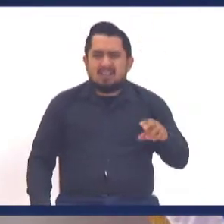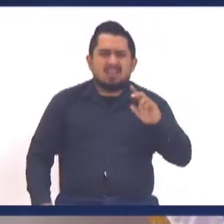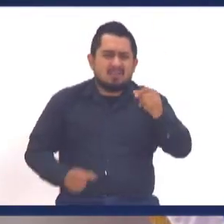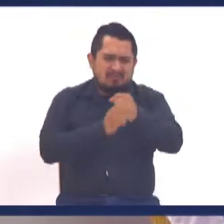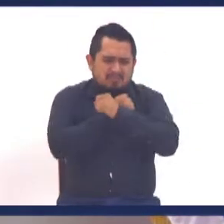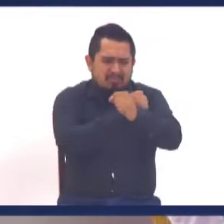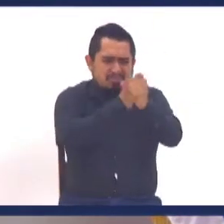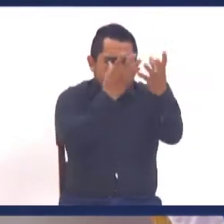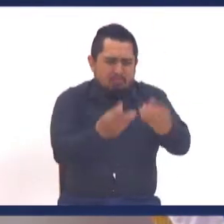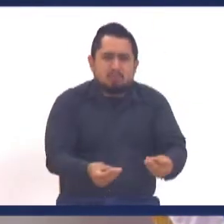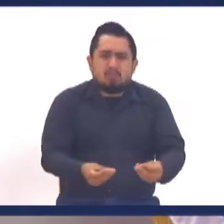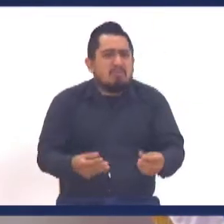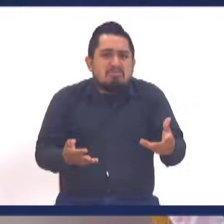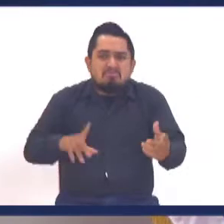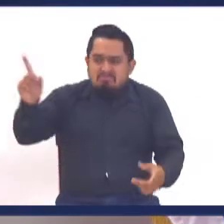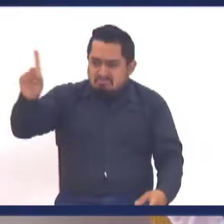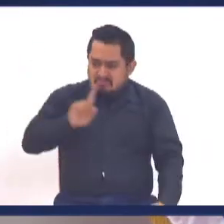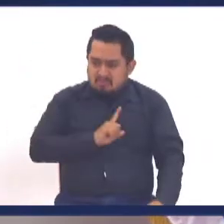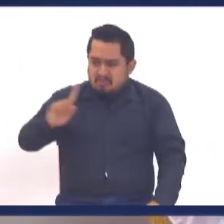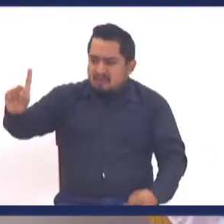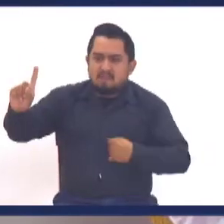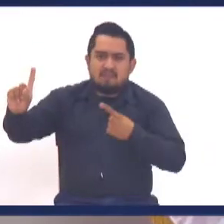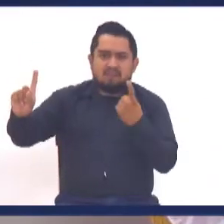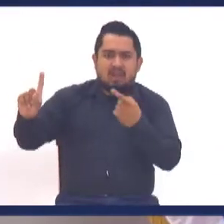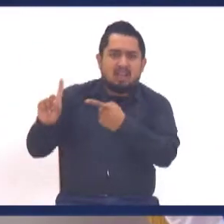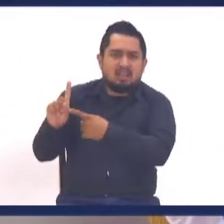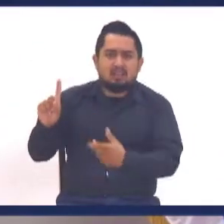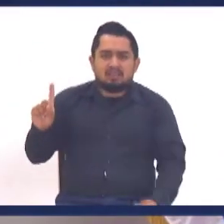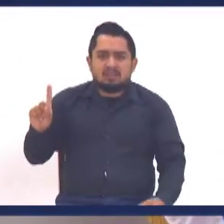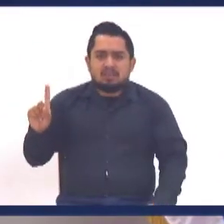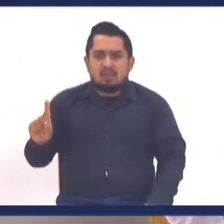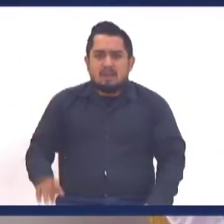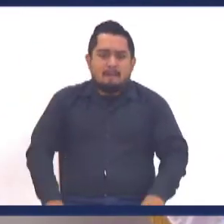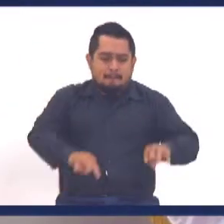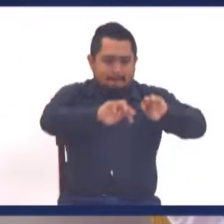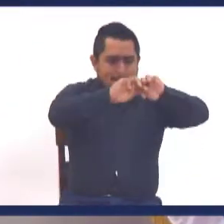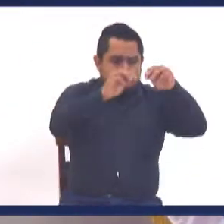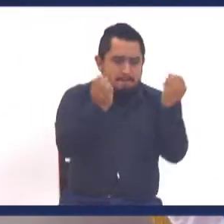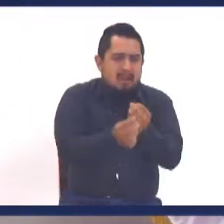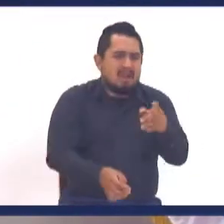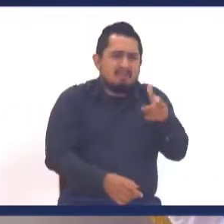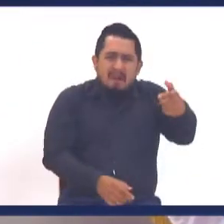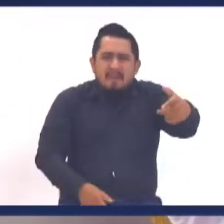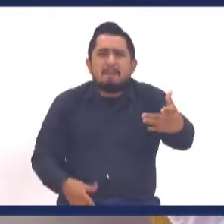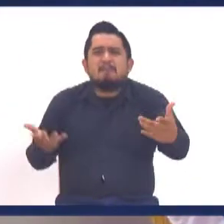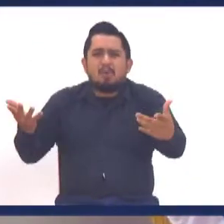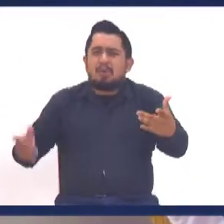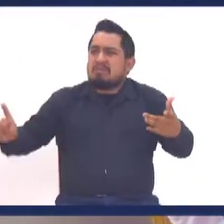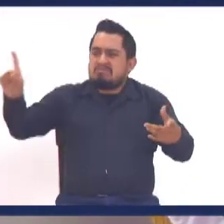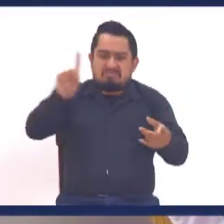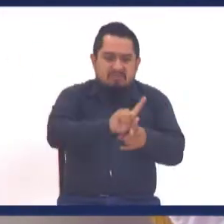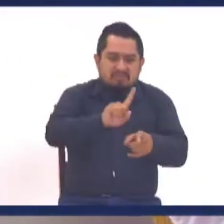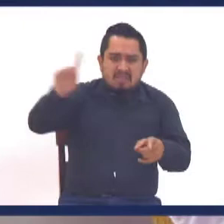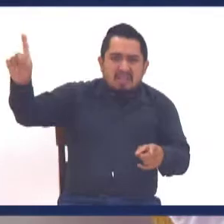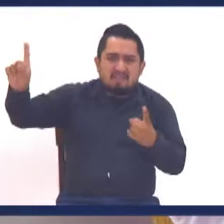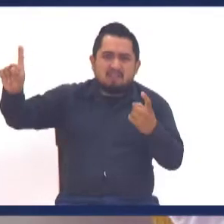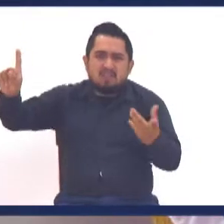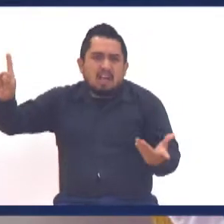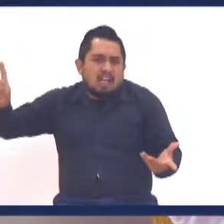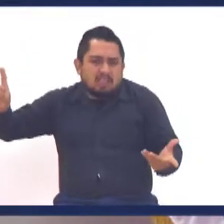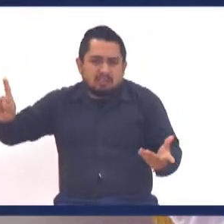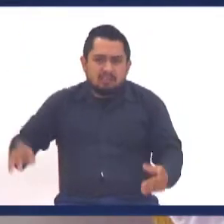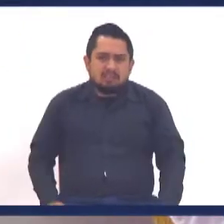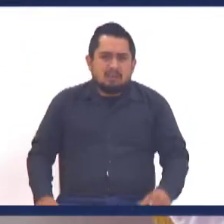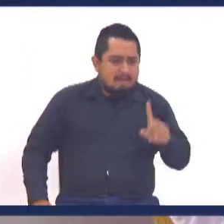dejaste de amar porque cristo no está en ti porque matan los pandilleros porque cristo no está con ellos porque matan los mafiosos